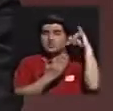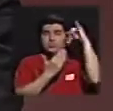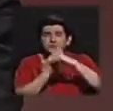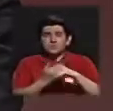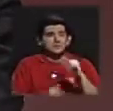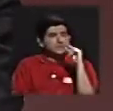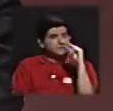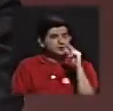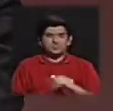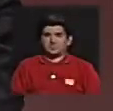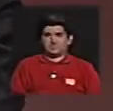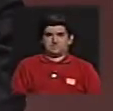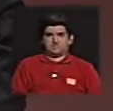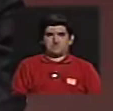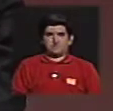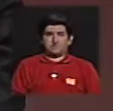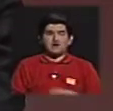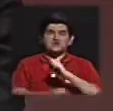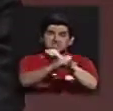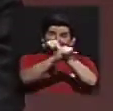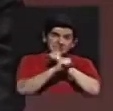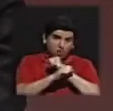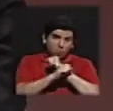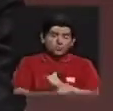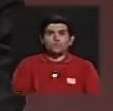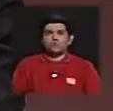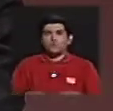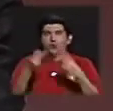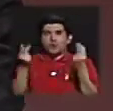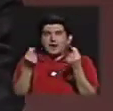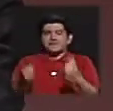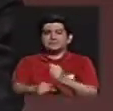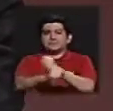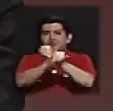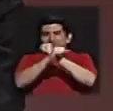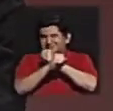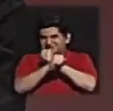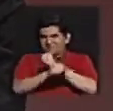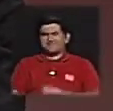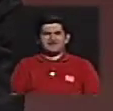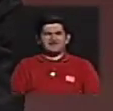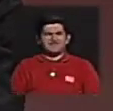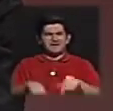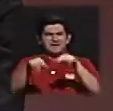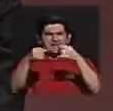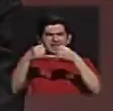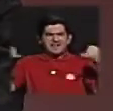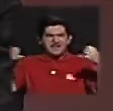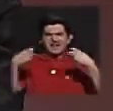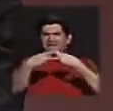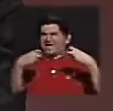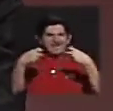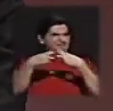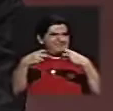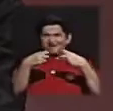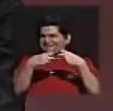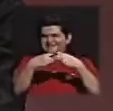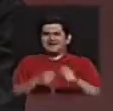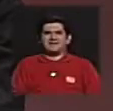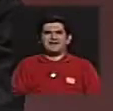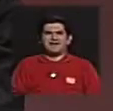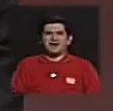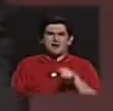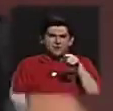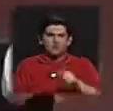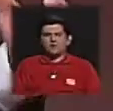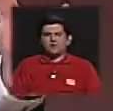tan pequeño los seguros, los costos de seguridad. Parecía que instalaciones eléctricas y